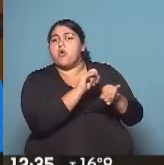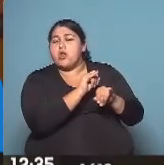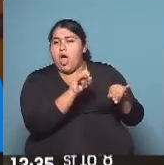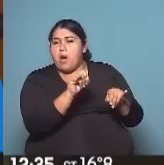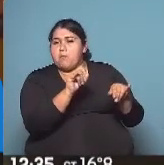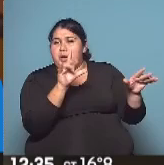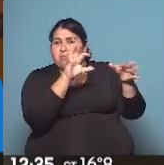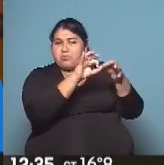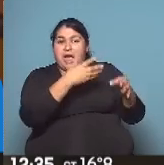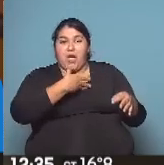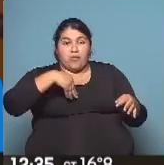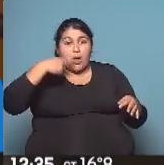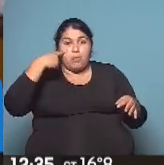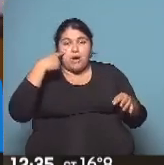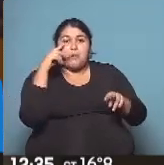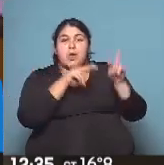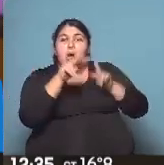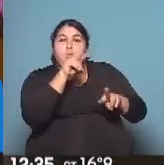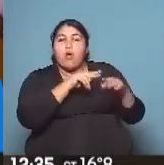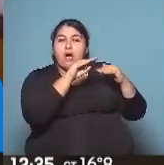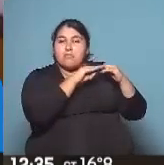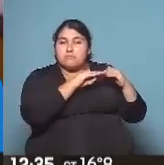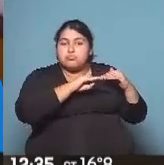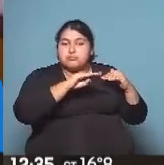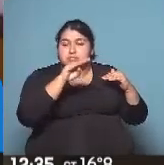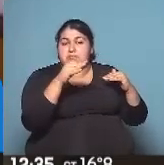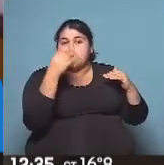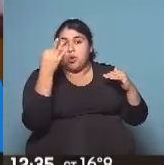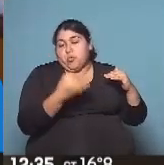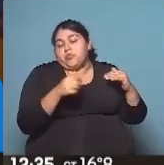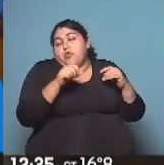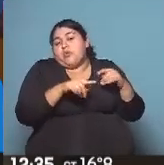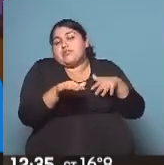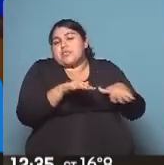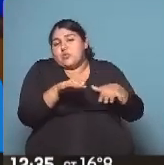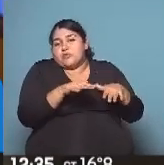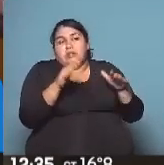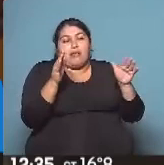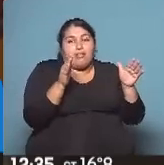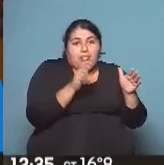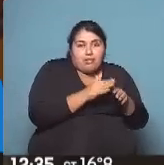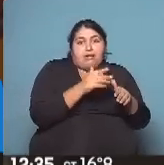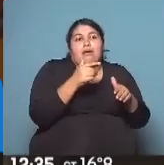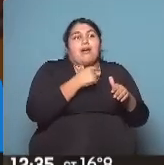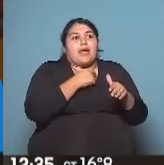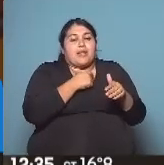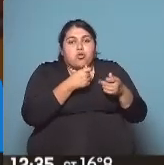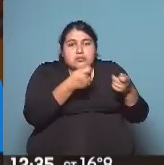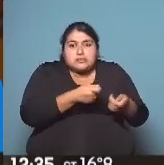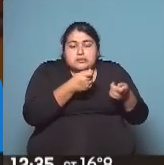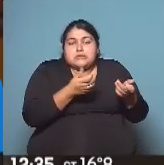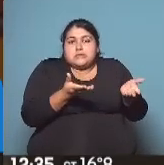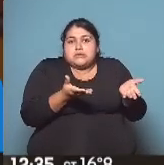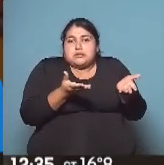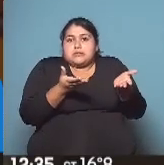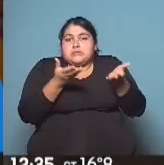con el Fondo Monetario para estabilizar la economía y hoy estamos atravesando esta especie de recesión, intentando salir, intentando recuperarnos con